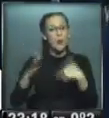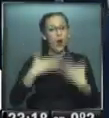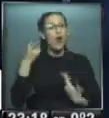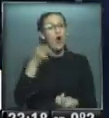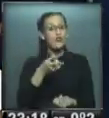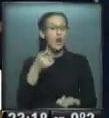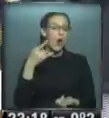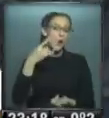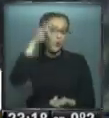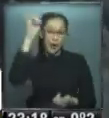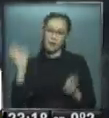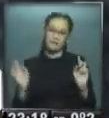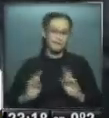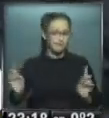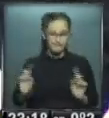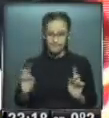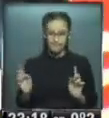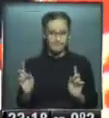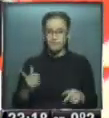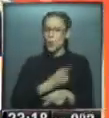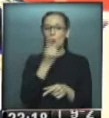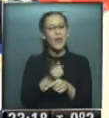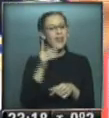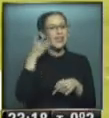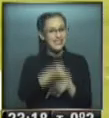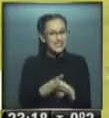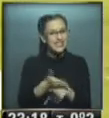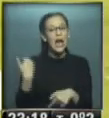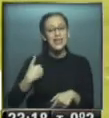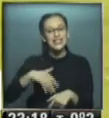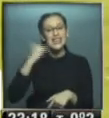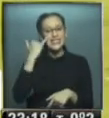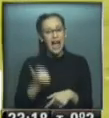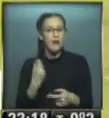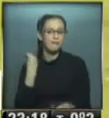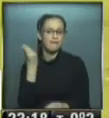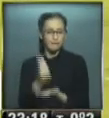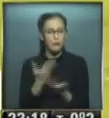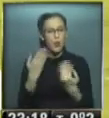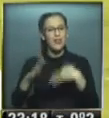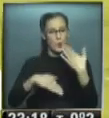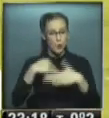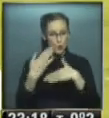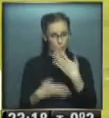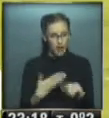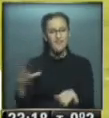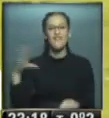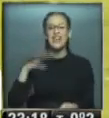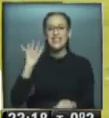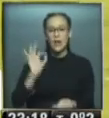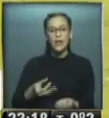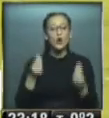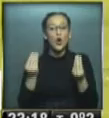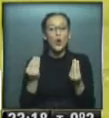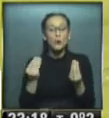en Montevideo, obviamente, frente a ese seleccionado. De todas maneras, Argentina ya está clasificada. Lo único que se juega es saber cuál será el puesto dentro de